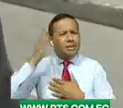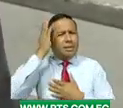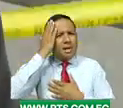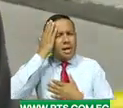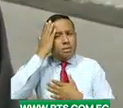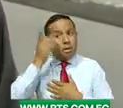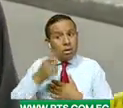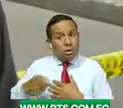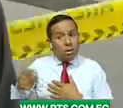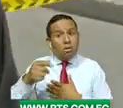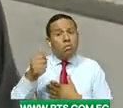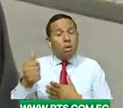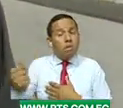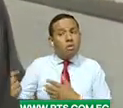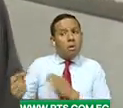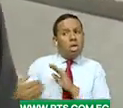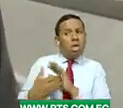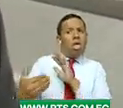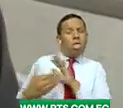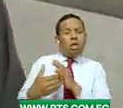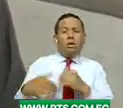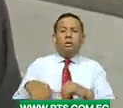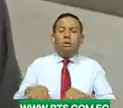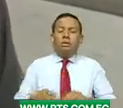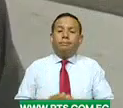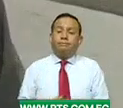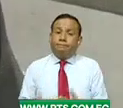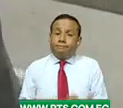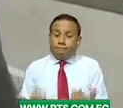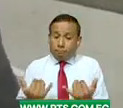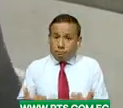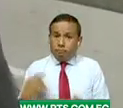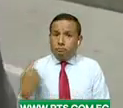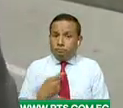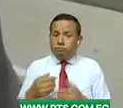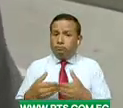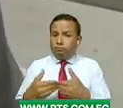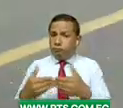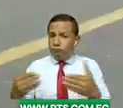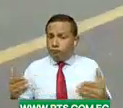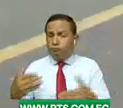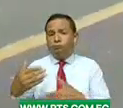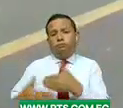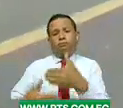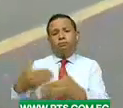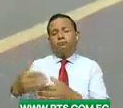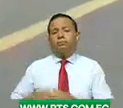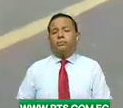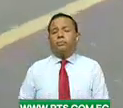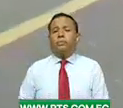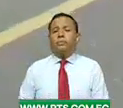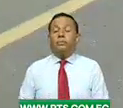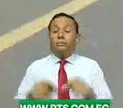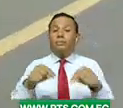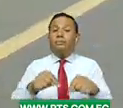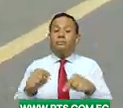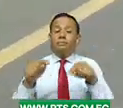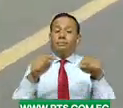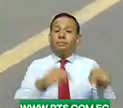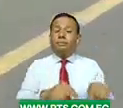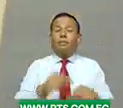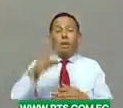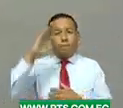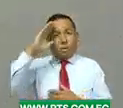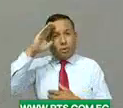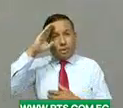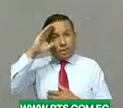indicado. Así que vamos, en este momento estamos igual en un procedimiento flagrante. Al lugar llegó personal especializado del Grupo